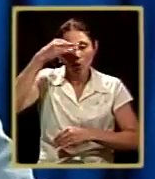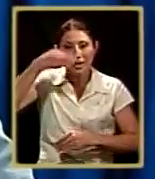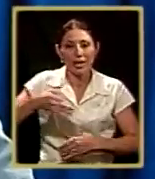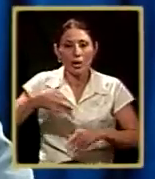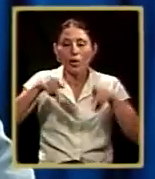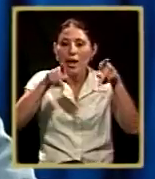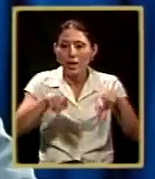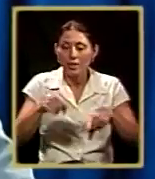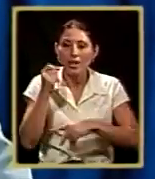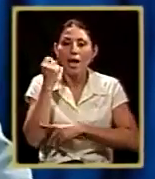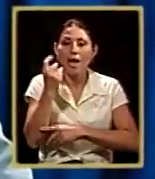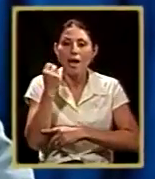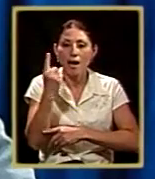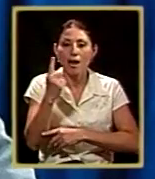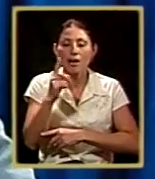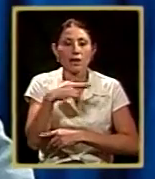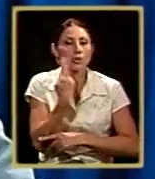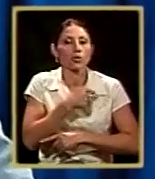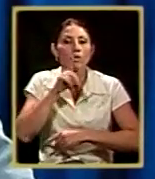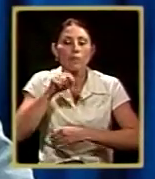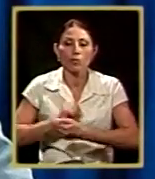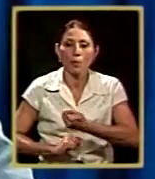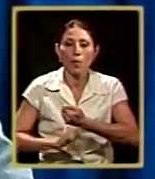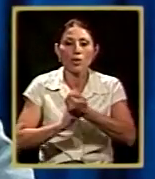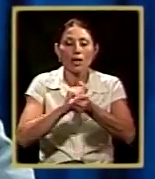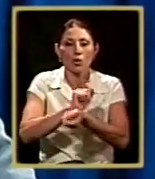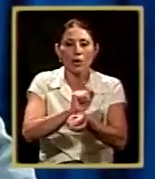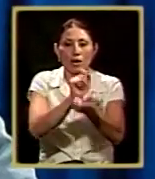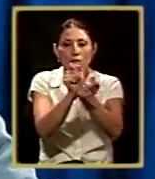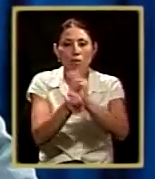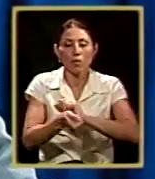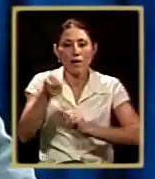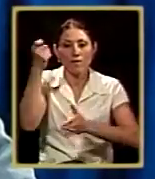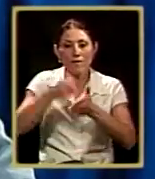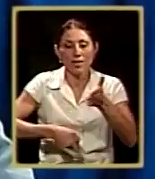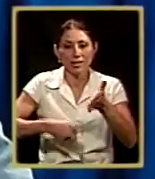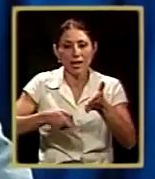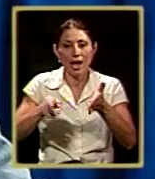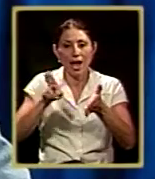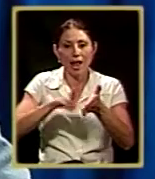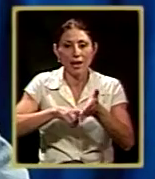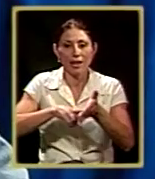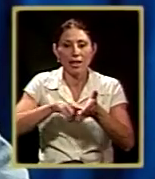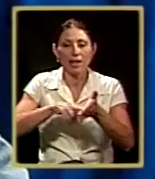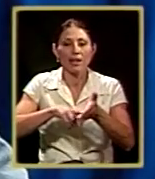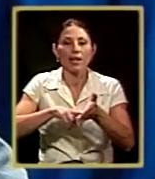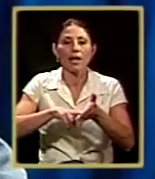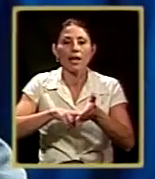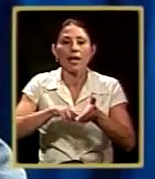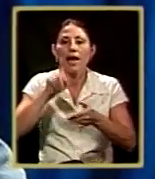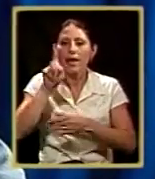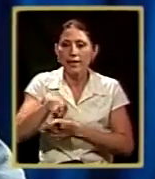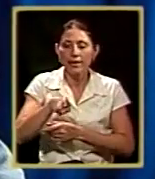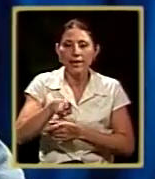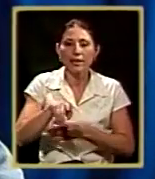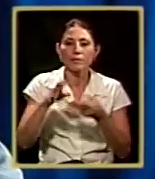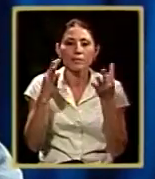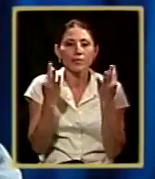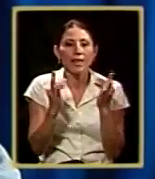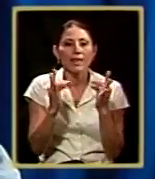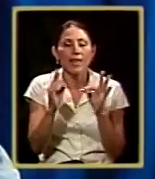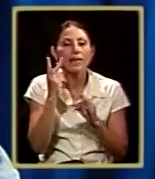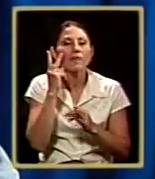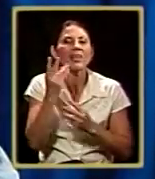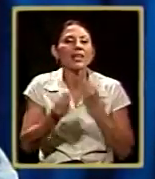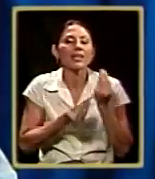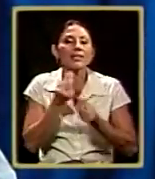lo ha comprendido. Hay que apoyar una reforma fiscal. Hay que apoyar una reforma fiscal, hay que tratar de ver qué